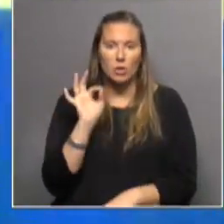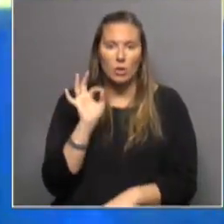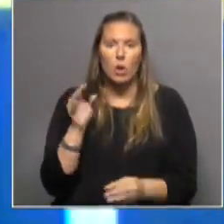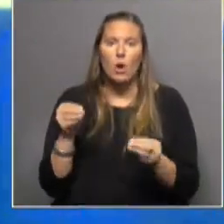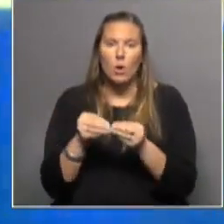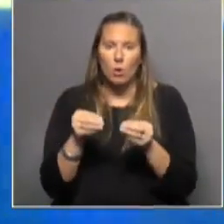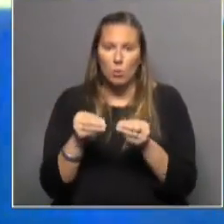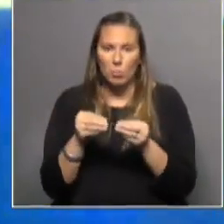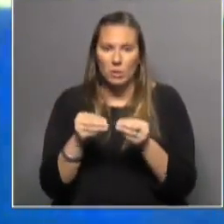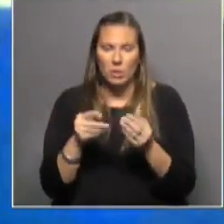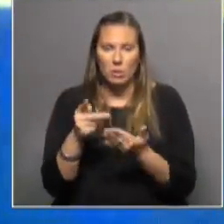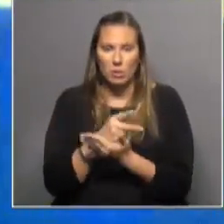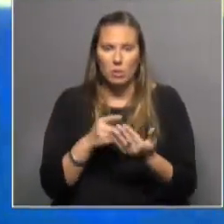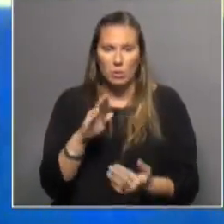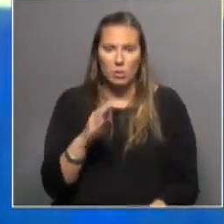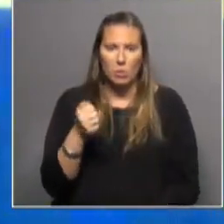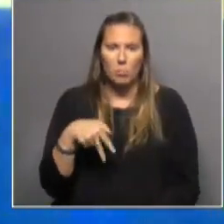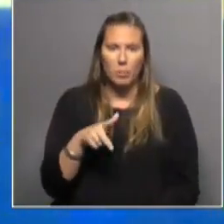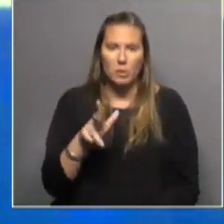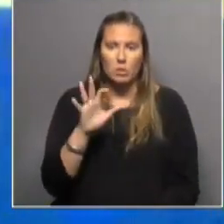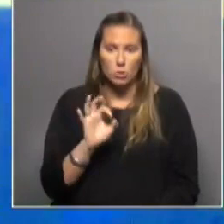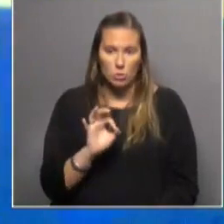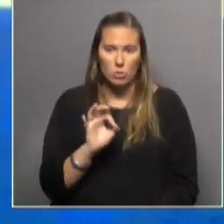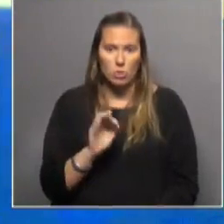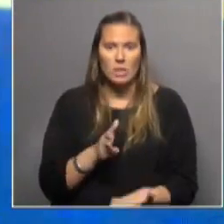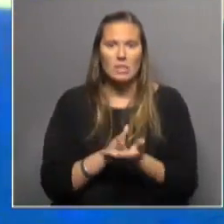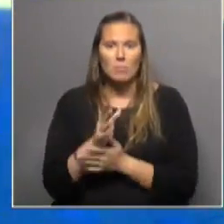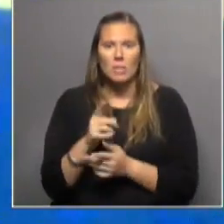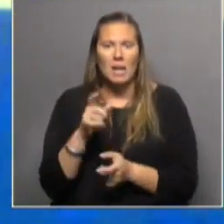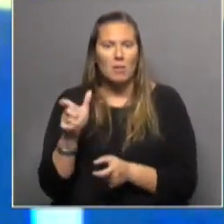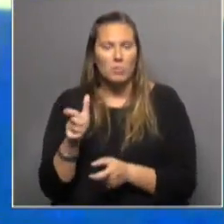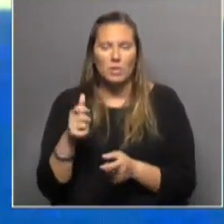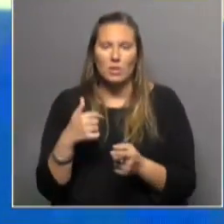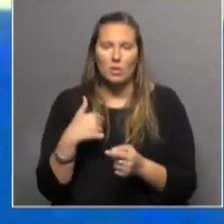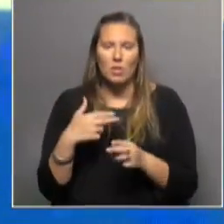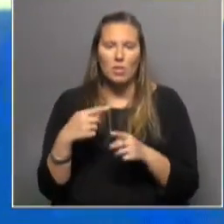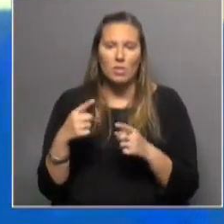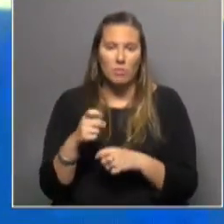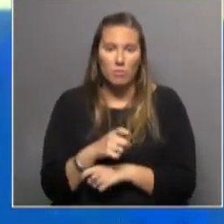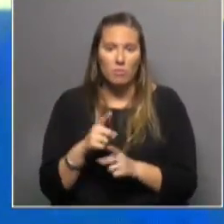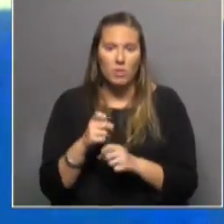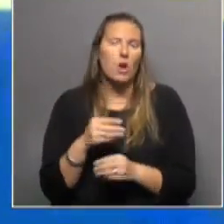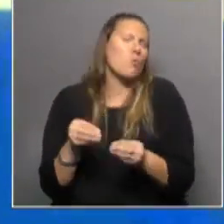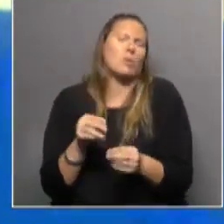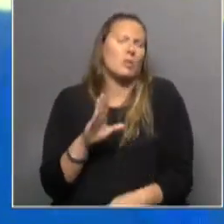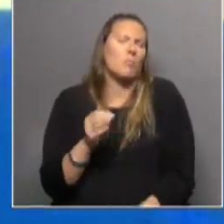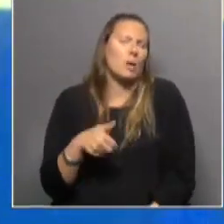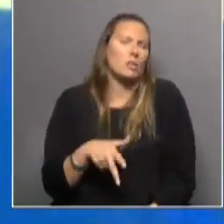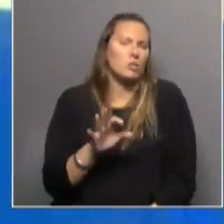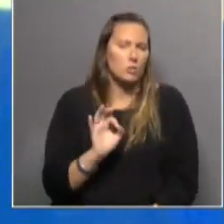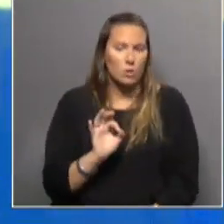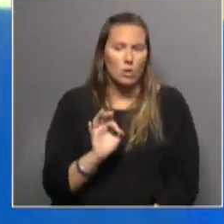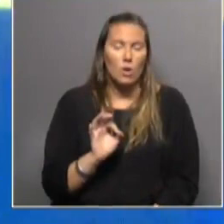nuestro compañero de gráficos Pancho y Suive Jerez siempre me cuesta decir el apellido de Pancho pero bueno de nuestro compañero Pancho de